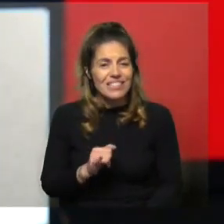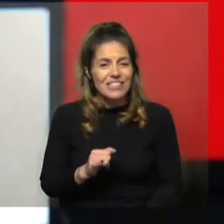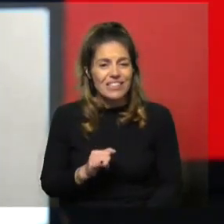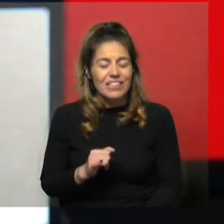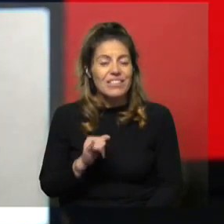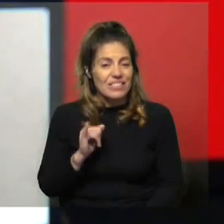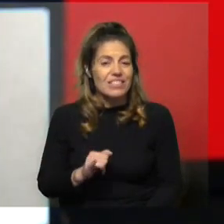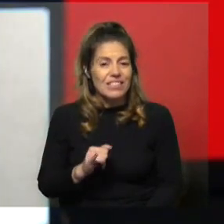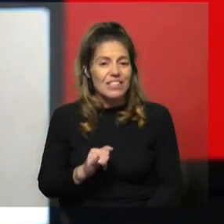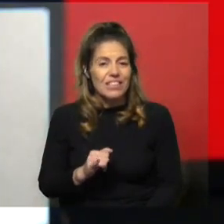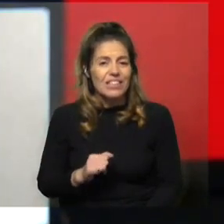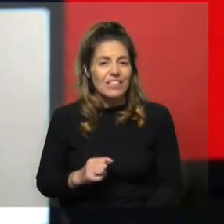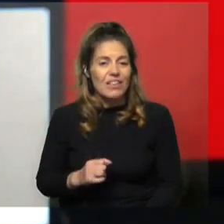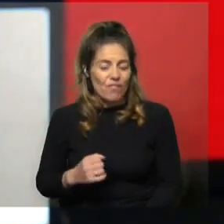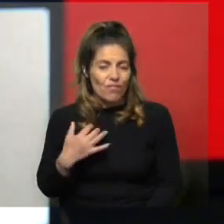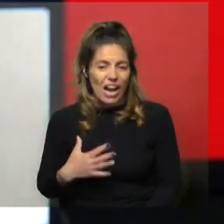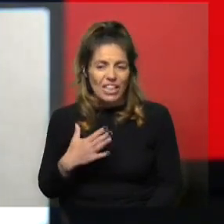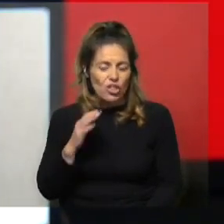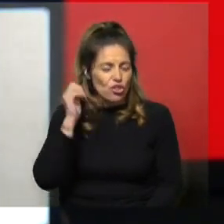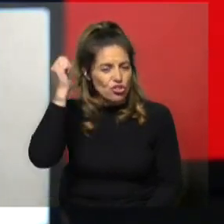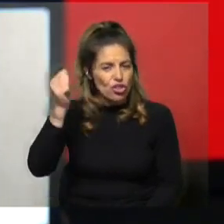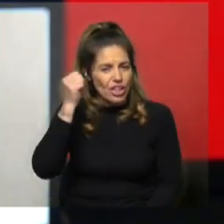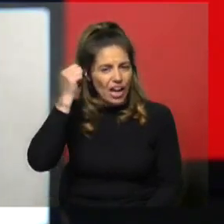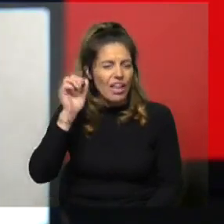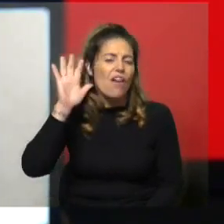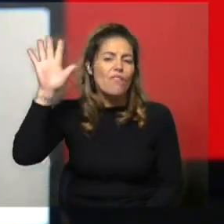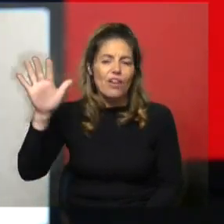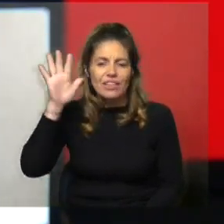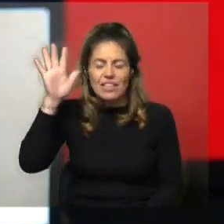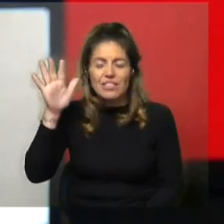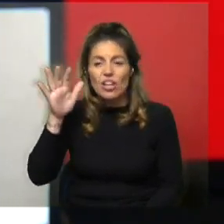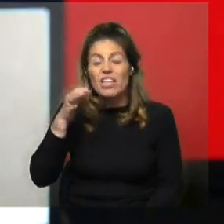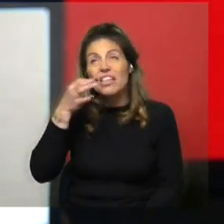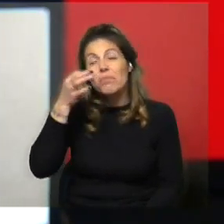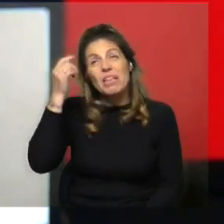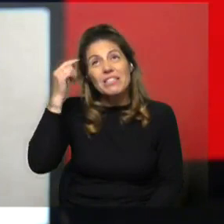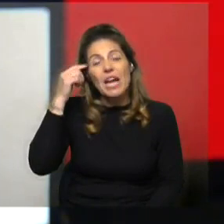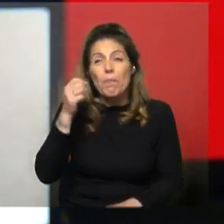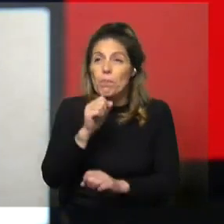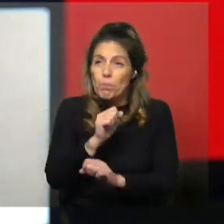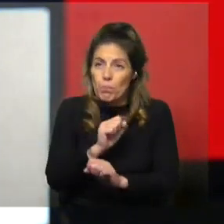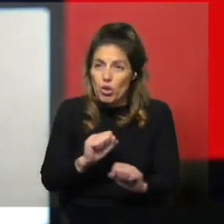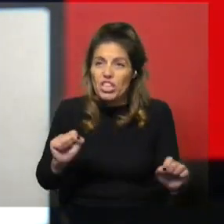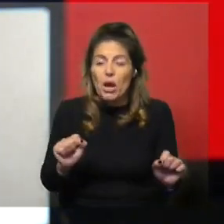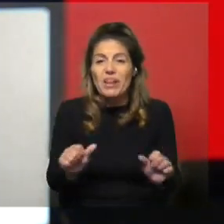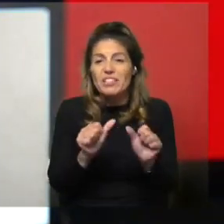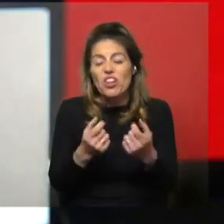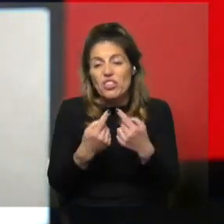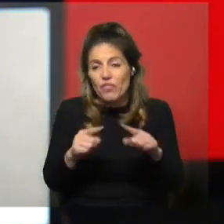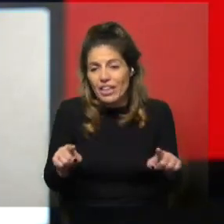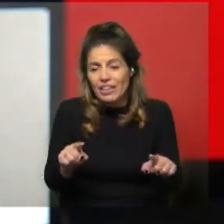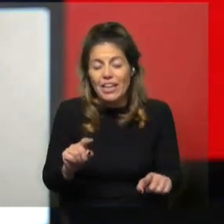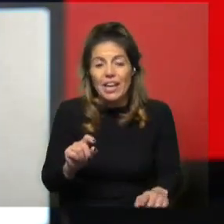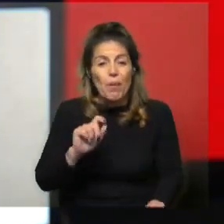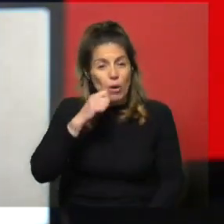soñar es válido fantasear y decir bueno podía haber sido de otra manera y sí Bueno me gusta me gustaría tener una foto de los